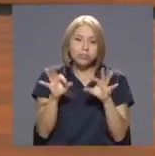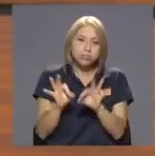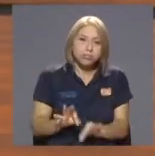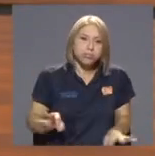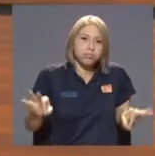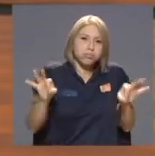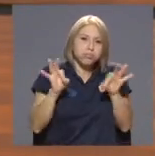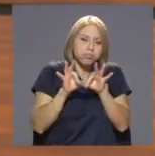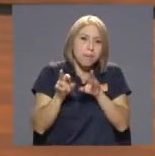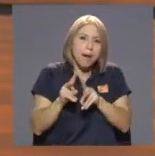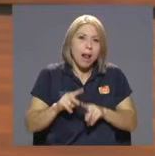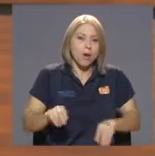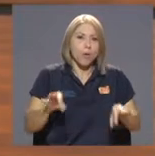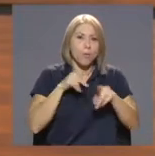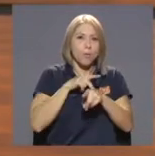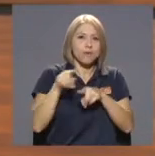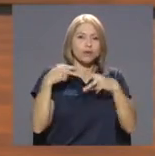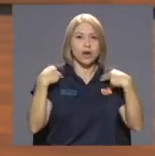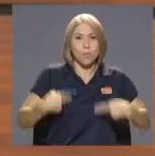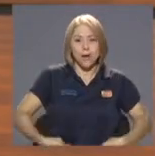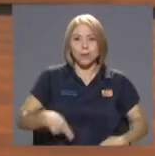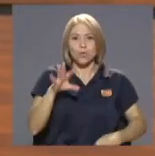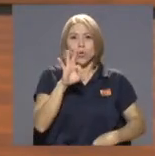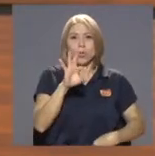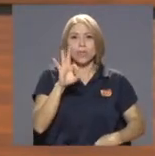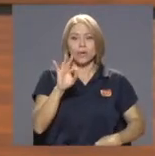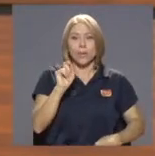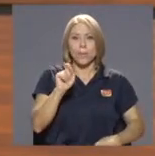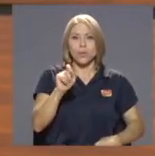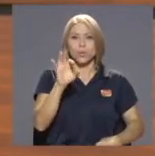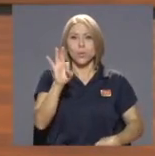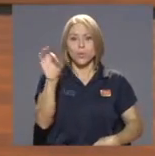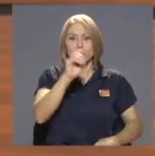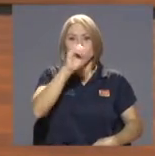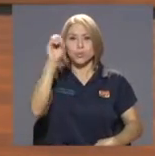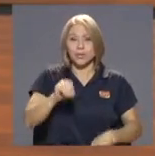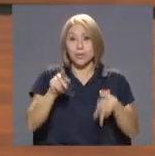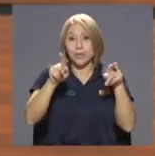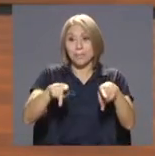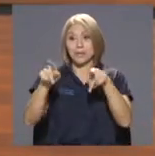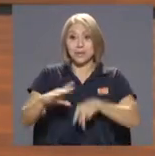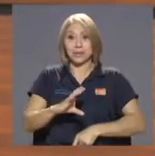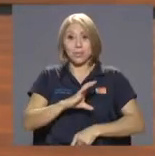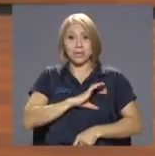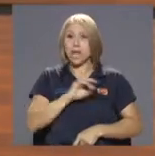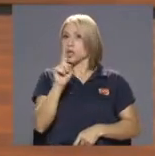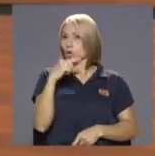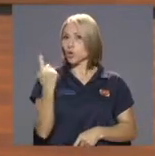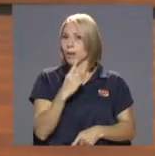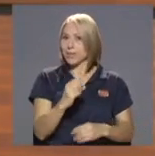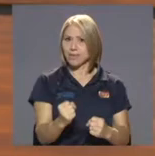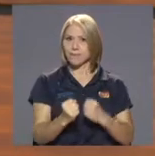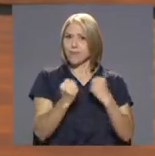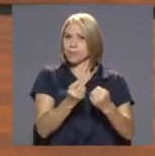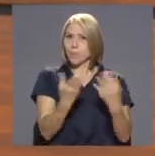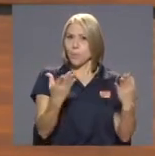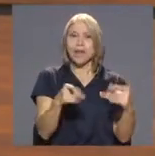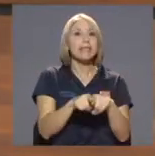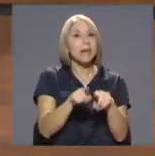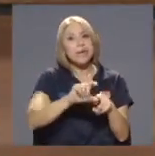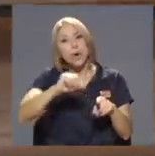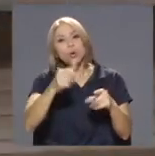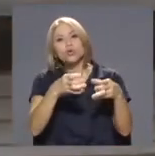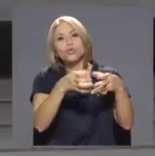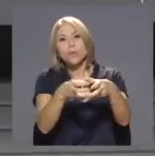el 99.9% de las personas que conforman los cuerpos policiales de este país, que no es solo fuerza pública, ¿verdad? Tenemos los otros cuerpos policiales